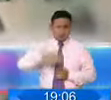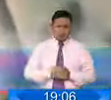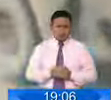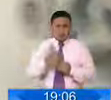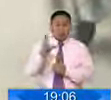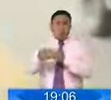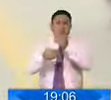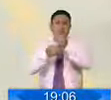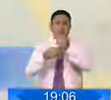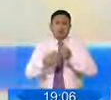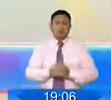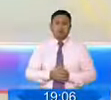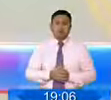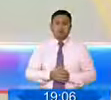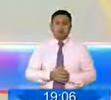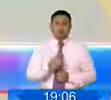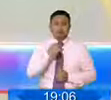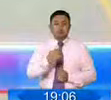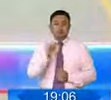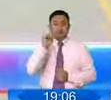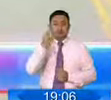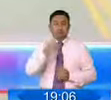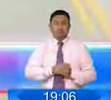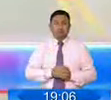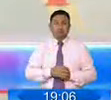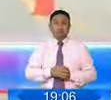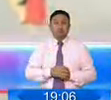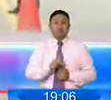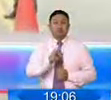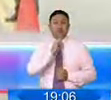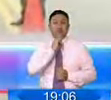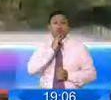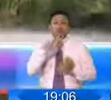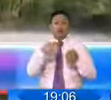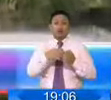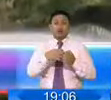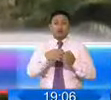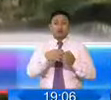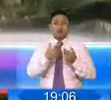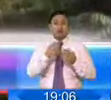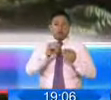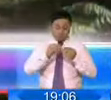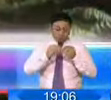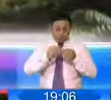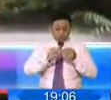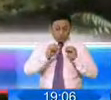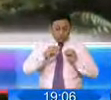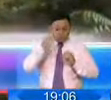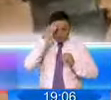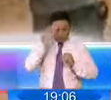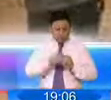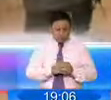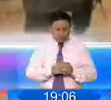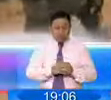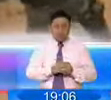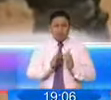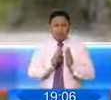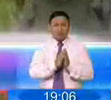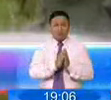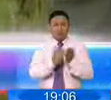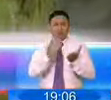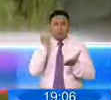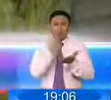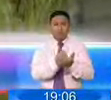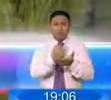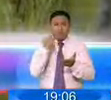esa línea confirmó que tras la primera donación estadounidense de equipos microscópicos para detectar pasaportes falsos